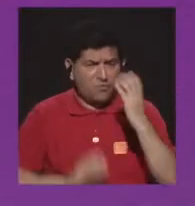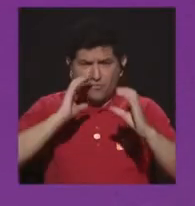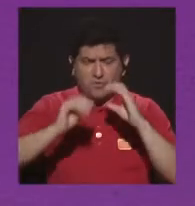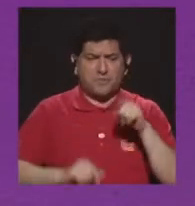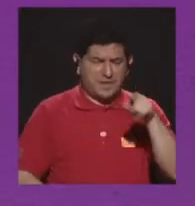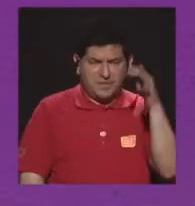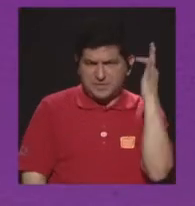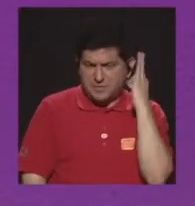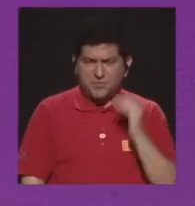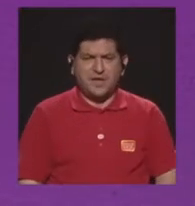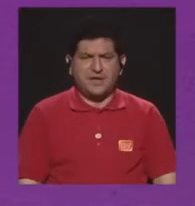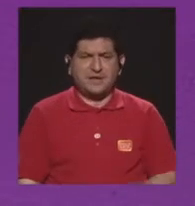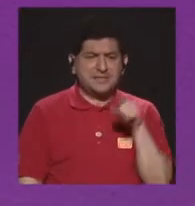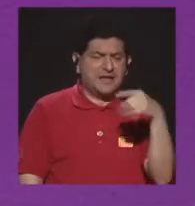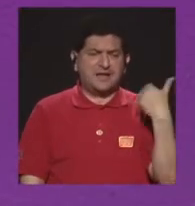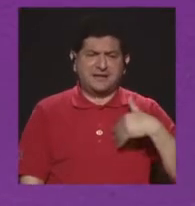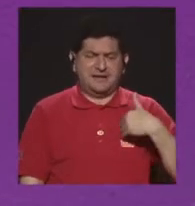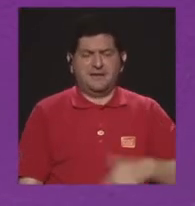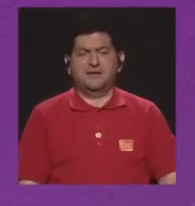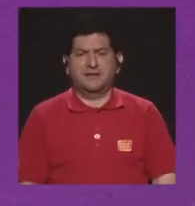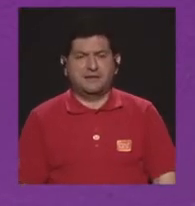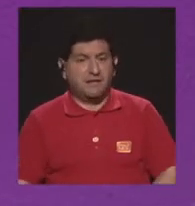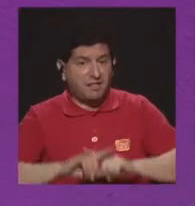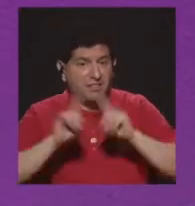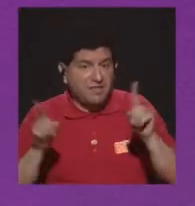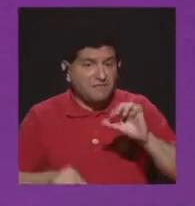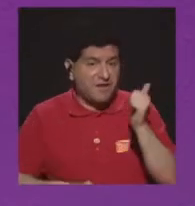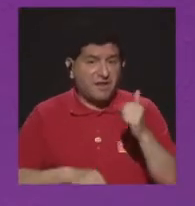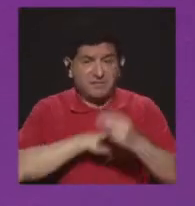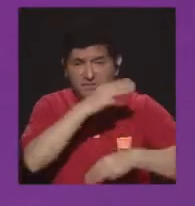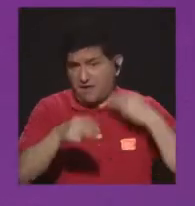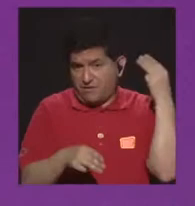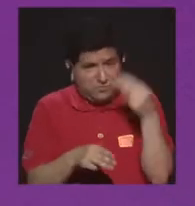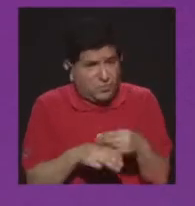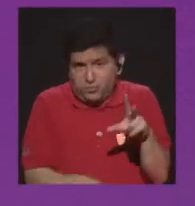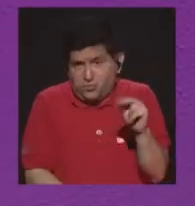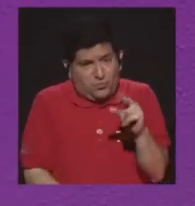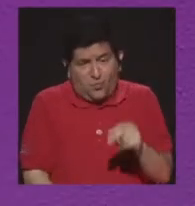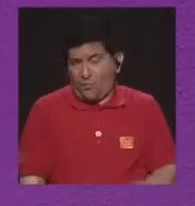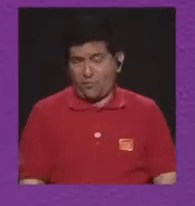de las mujeres en Argentina. Sí, no es diferente a la del resto del mundo.